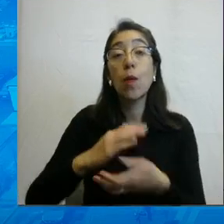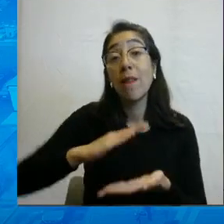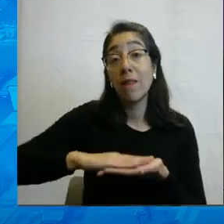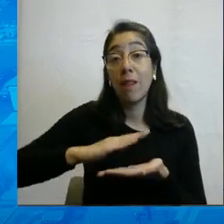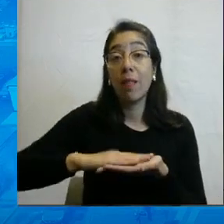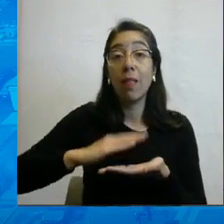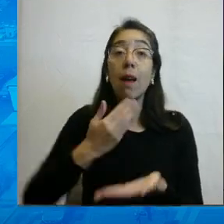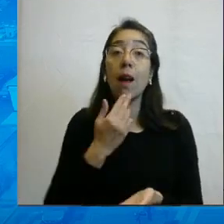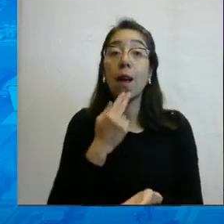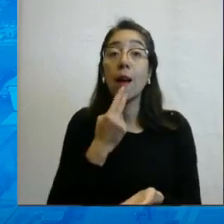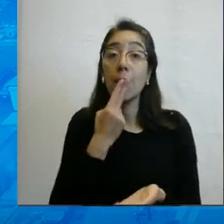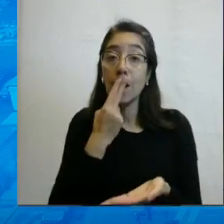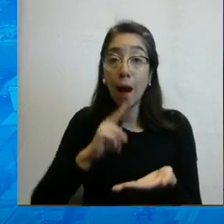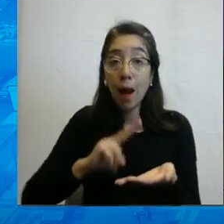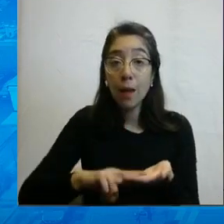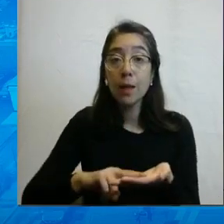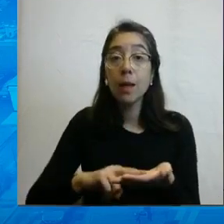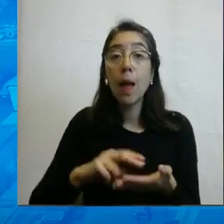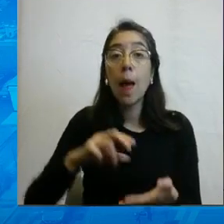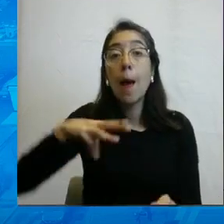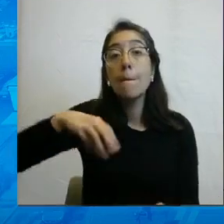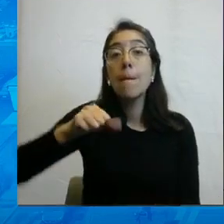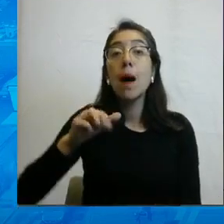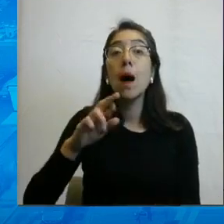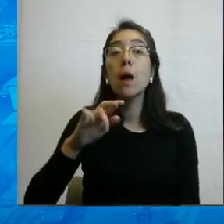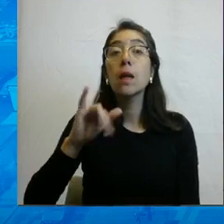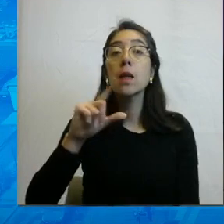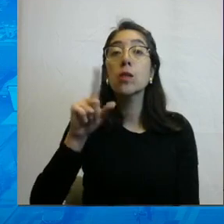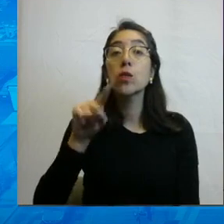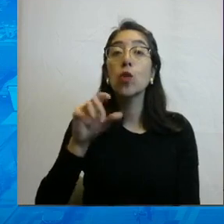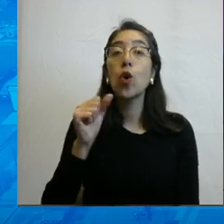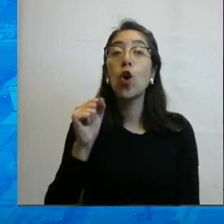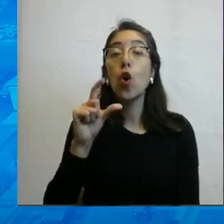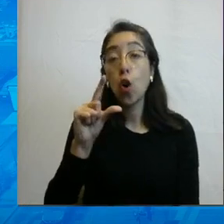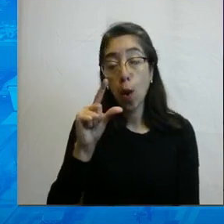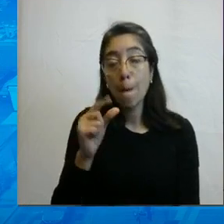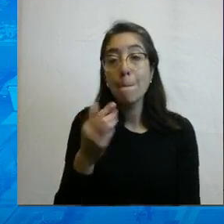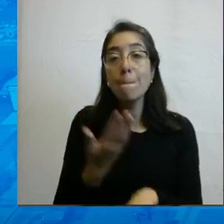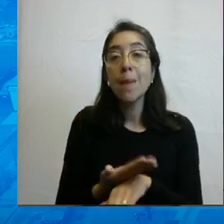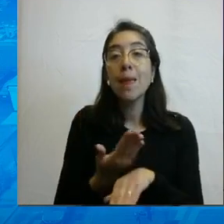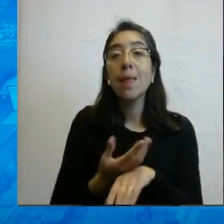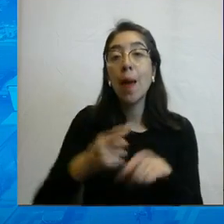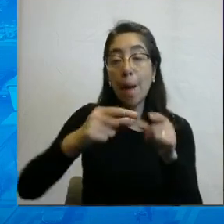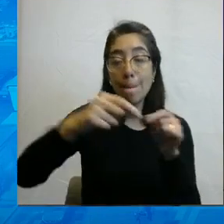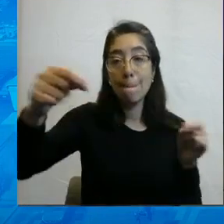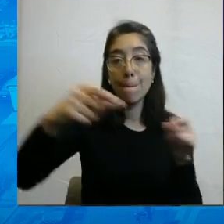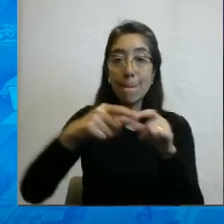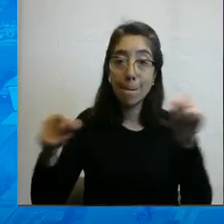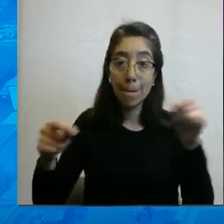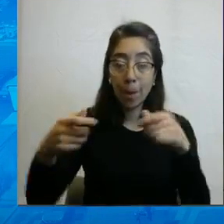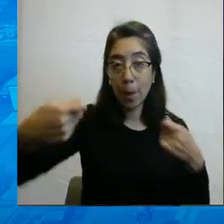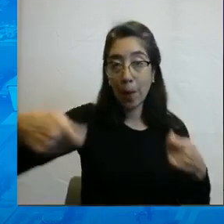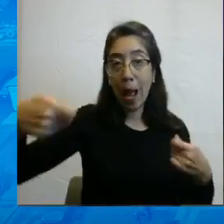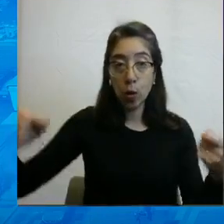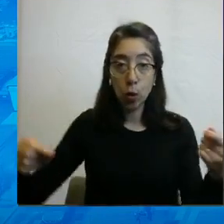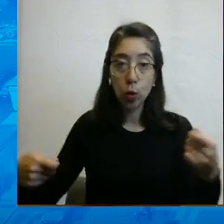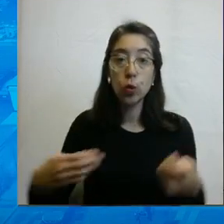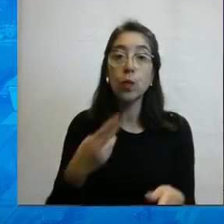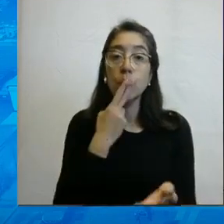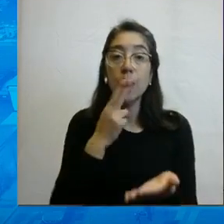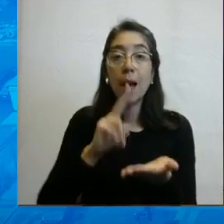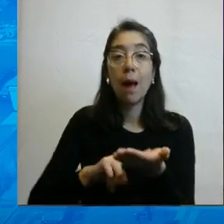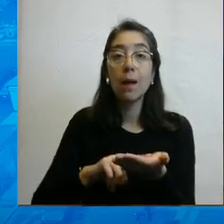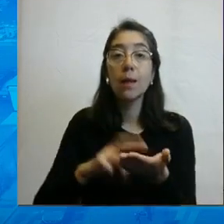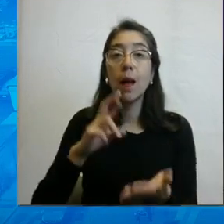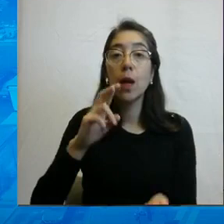Roberto Cabrera Jerez, solicita permiso municipal, administrador. 3.14, carta de la vecina Dalia Herrera Gutiérrez, solicita permiso